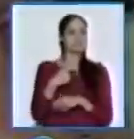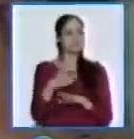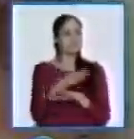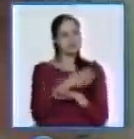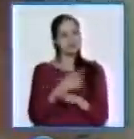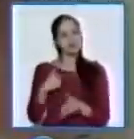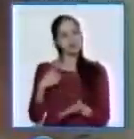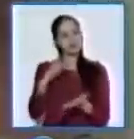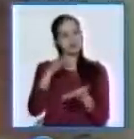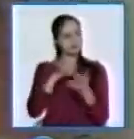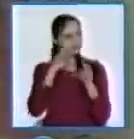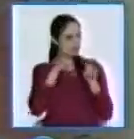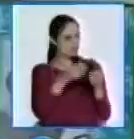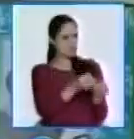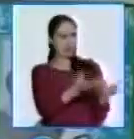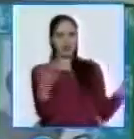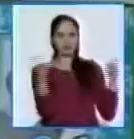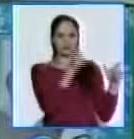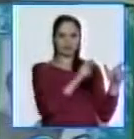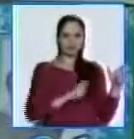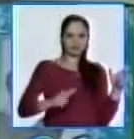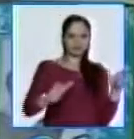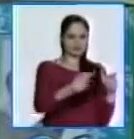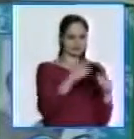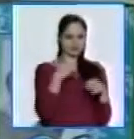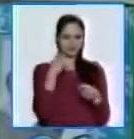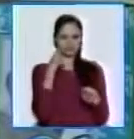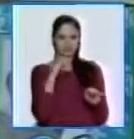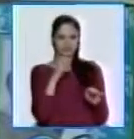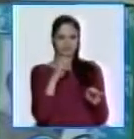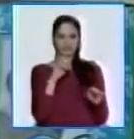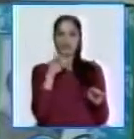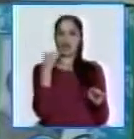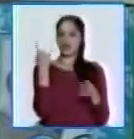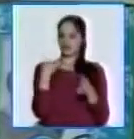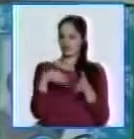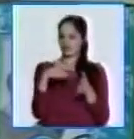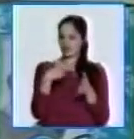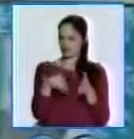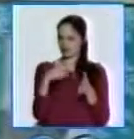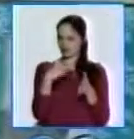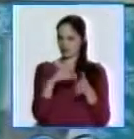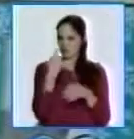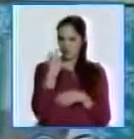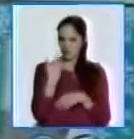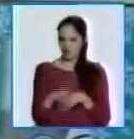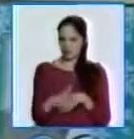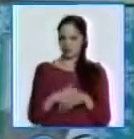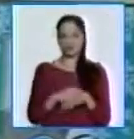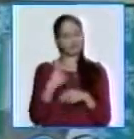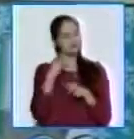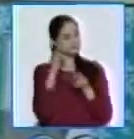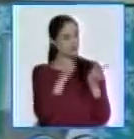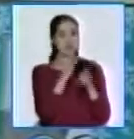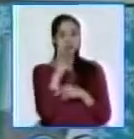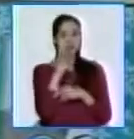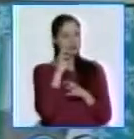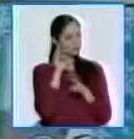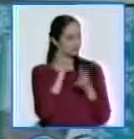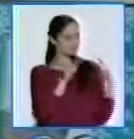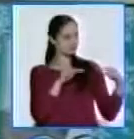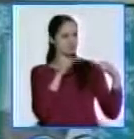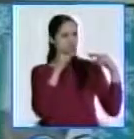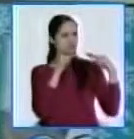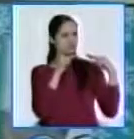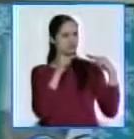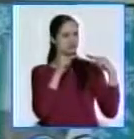de gente, entonces en ese momento yo pensé, esto va a ser una fiesta. Y yo miré que mi esposo me miró como raro.